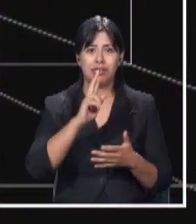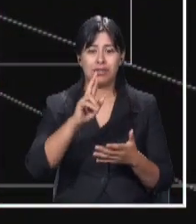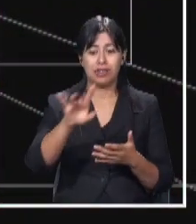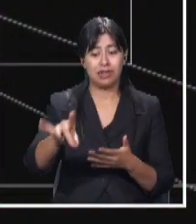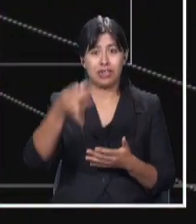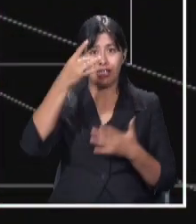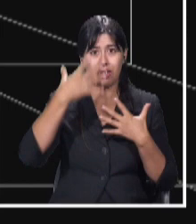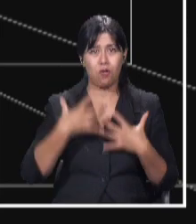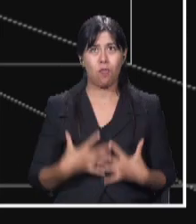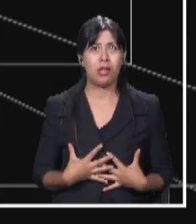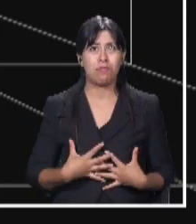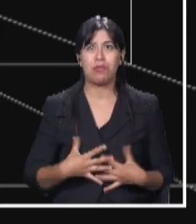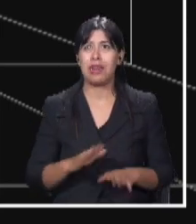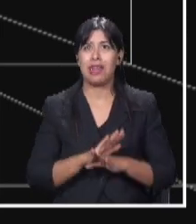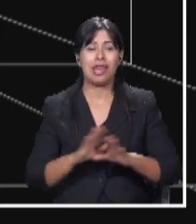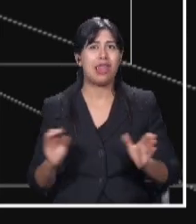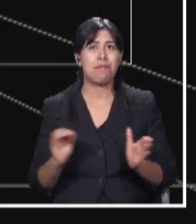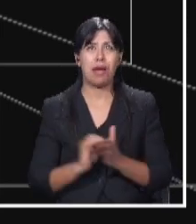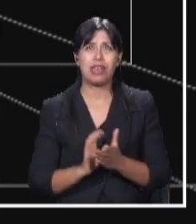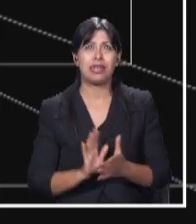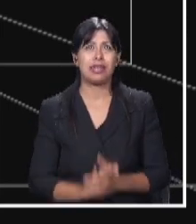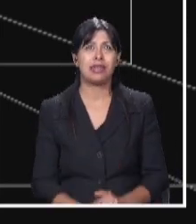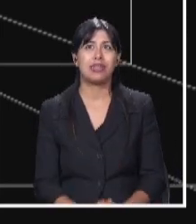de su cuerpo, ¿ya?